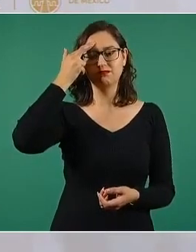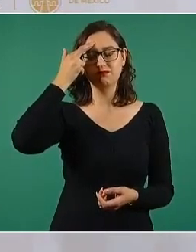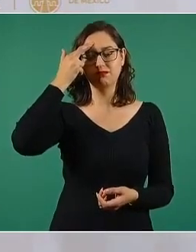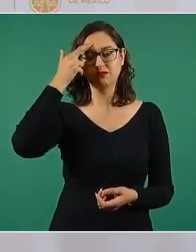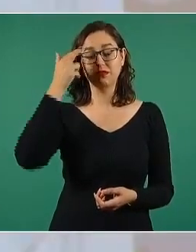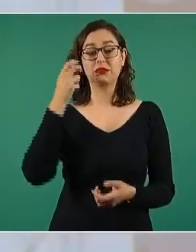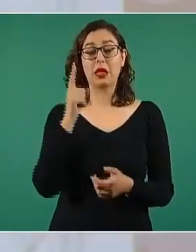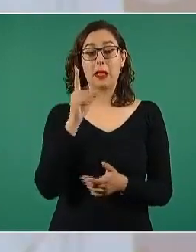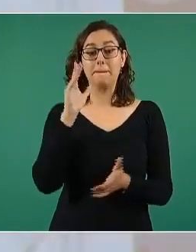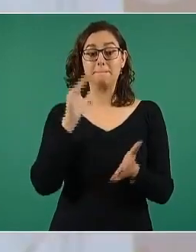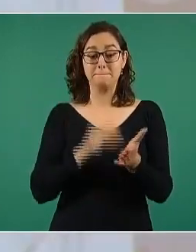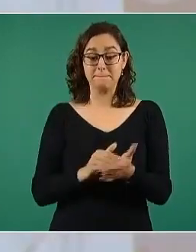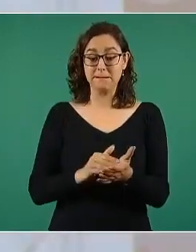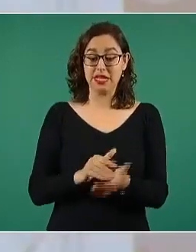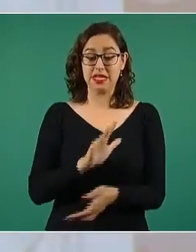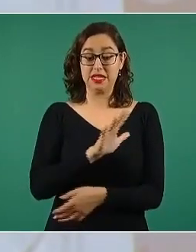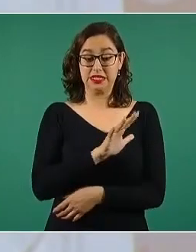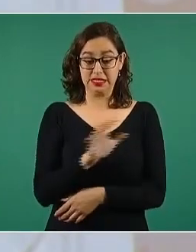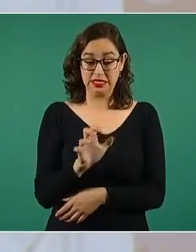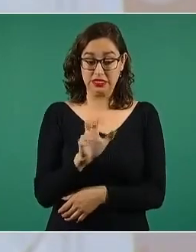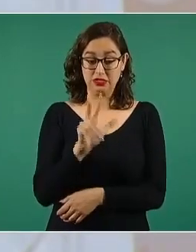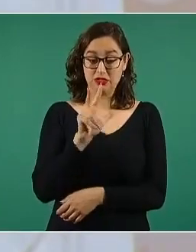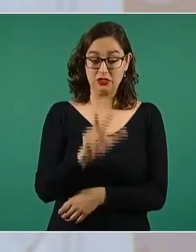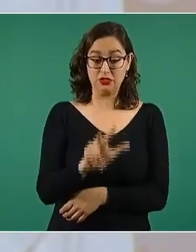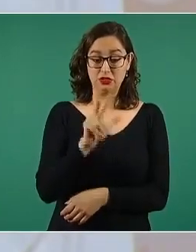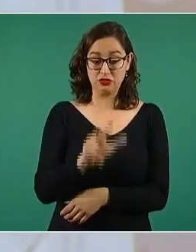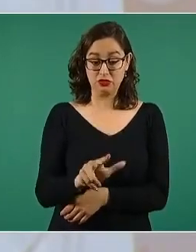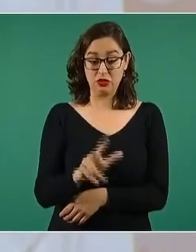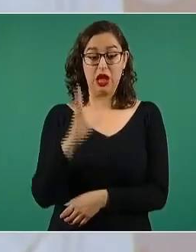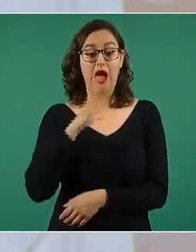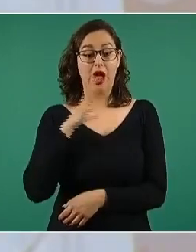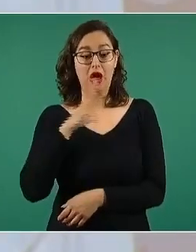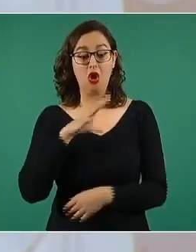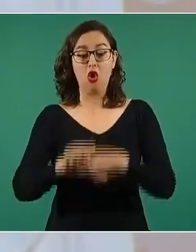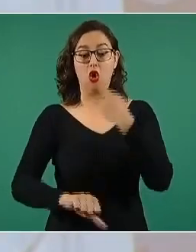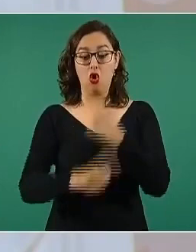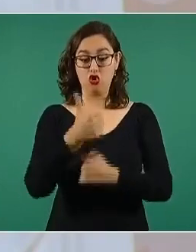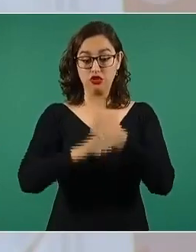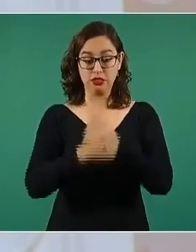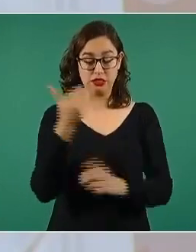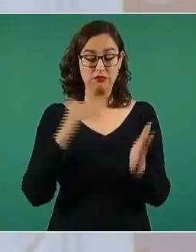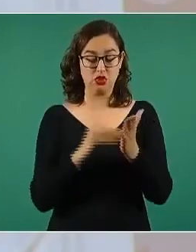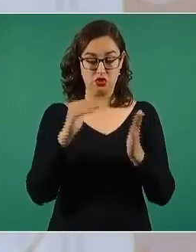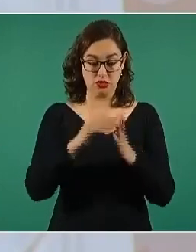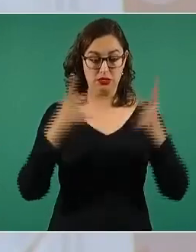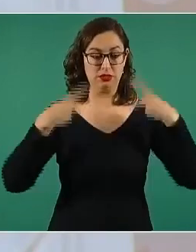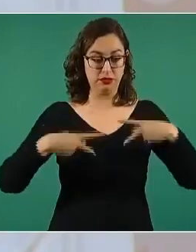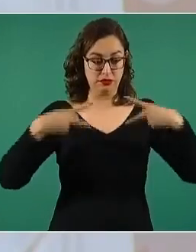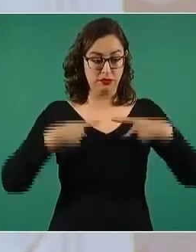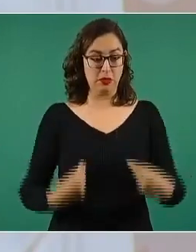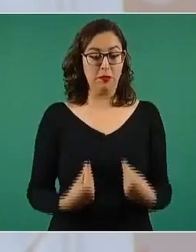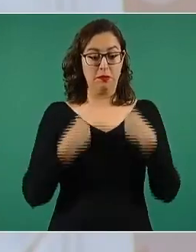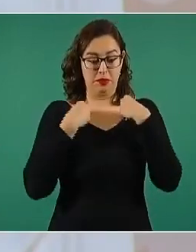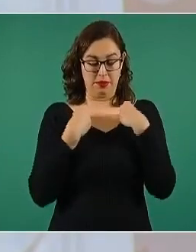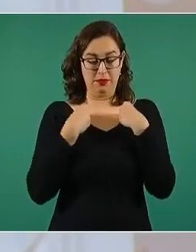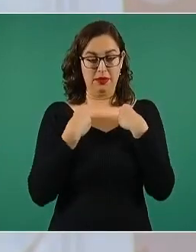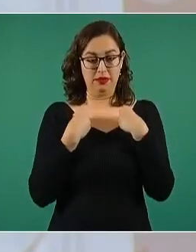en 1518 se contaba con 11 millones de habitantes y